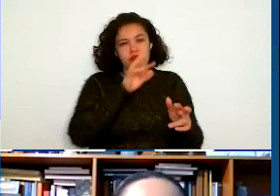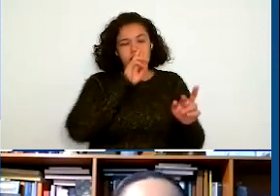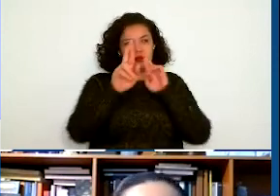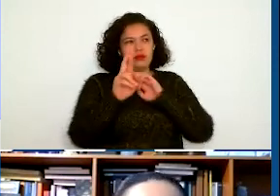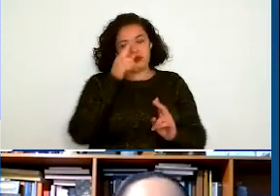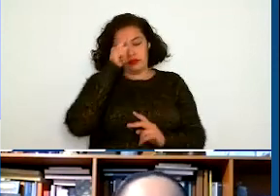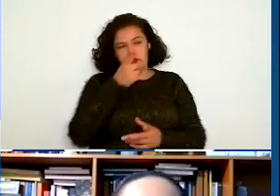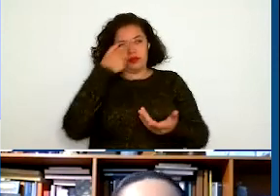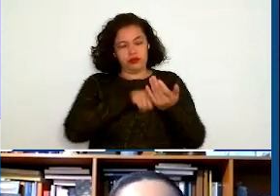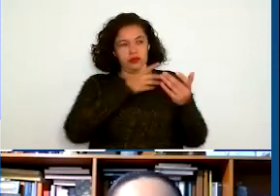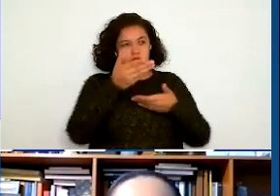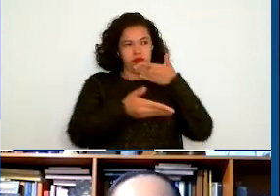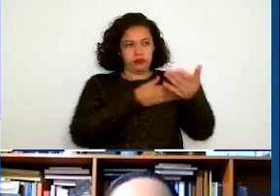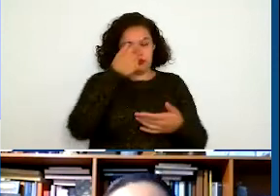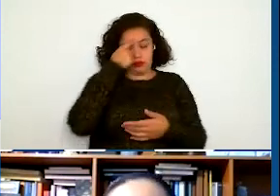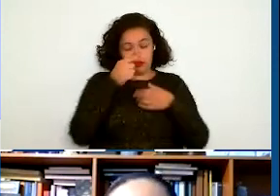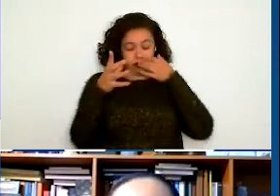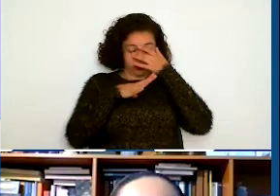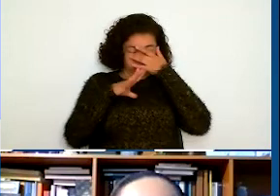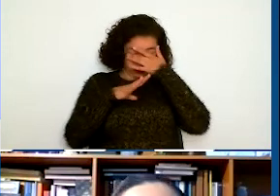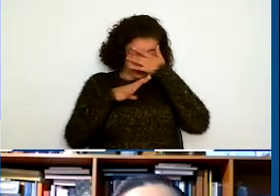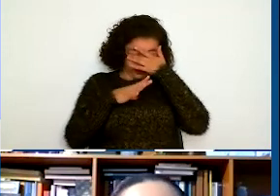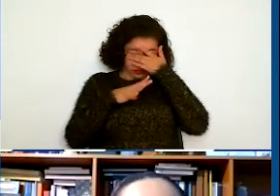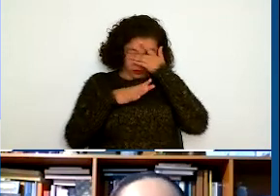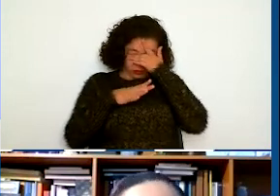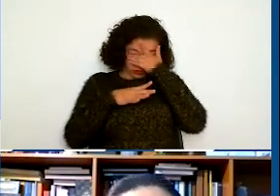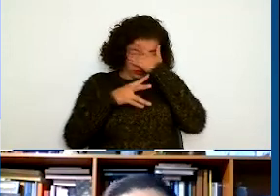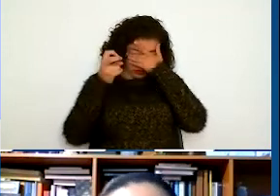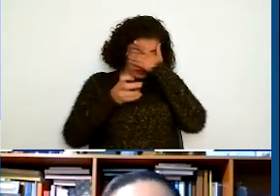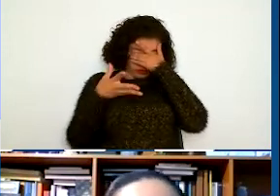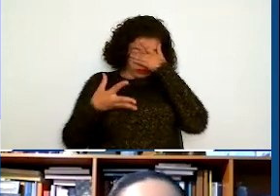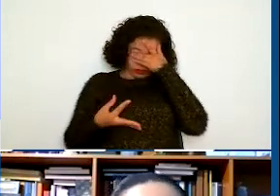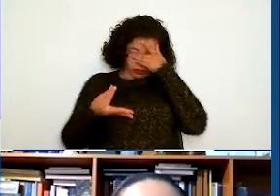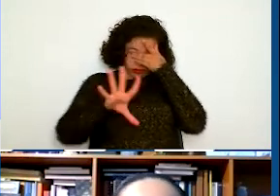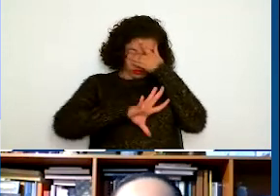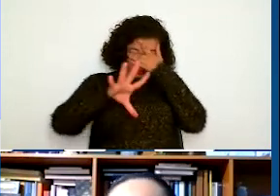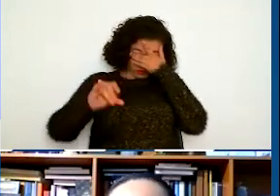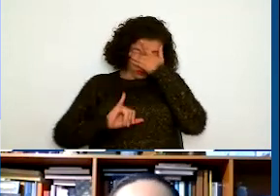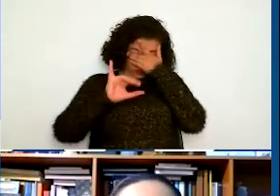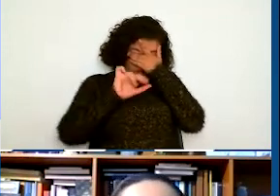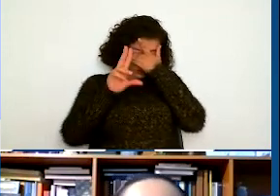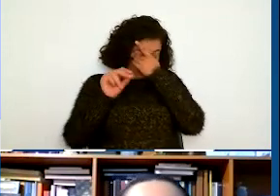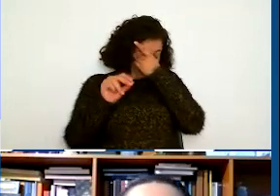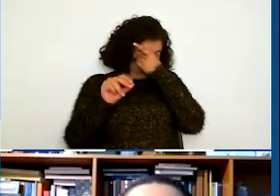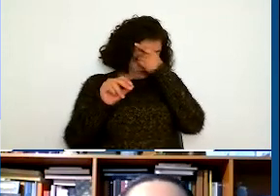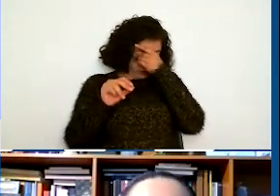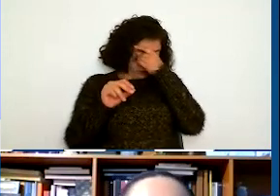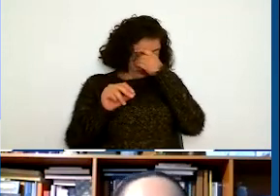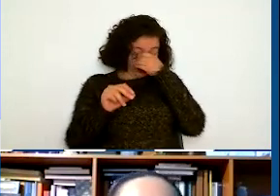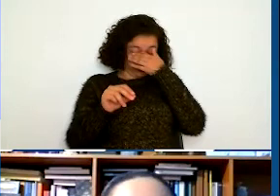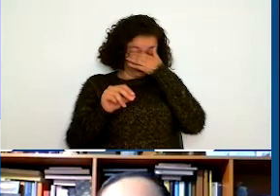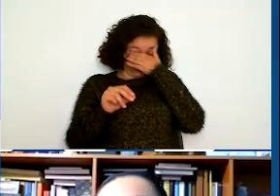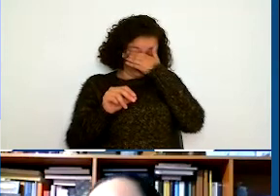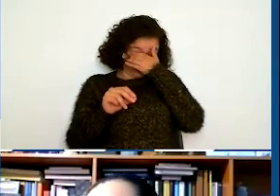del servicio que dan, de la gestión que dan, van con esta intención de una calidad integrada o no, si están ponderando también estas